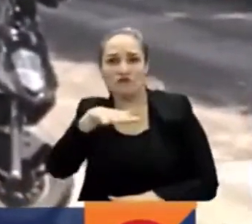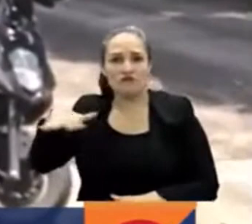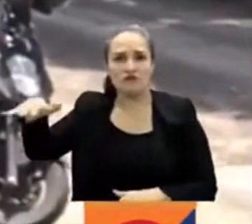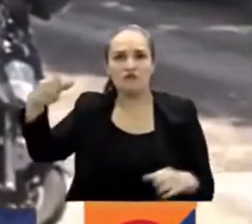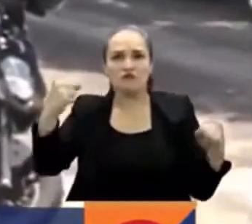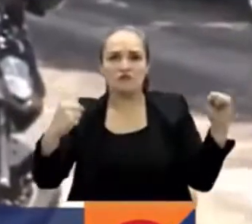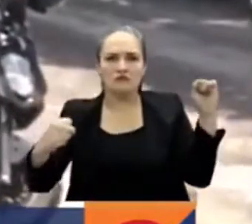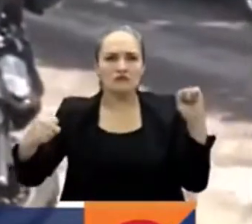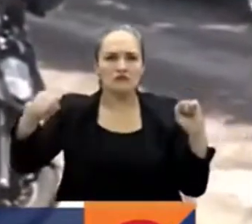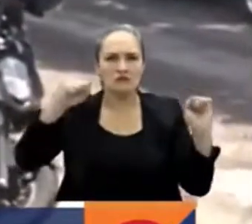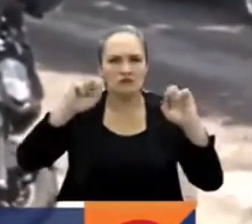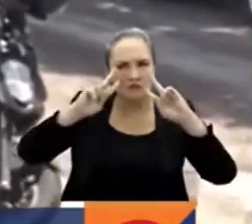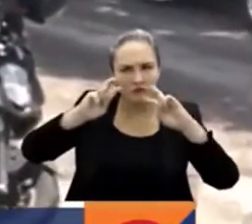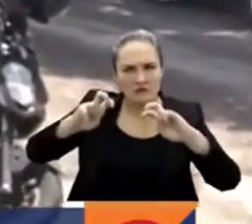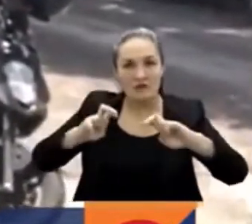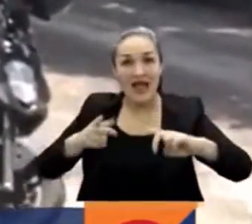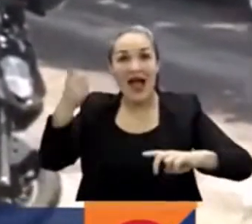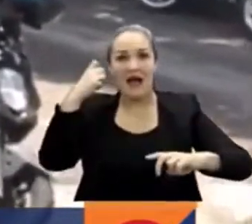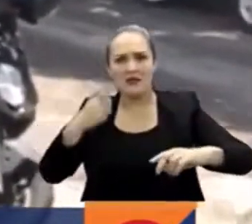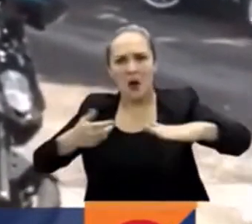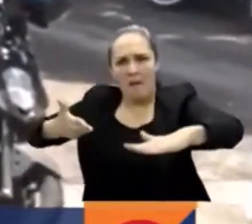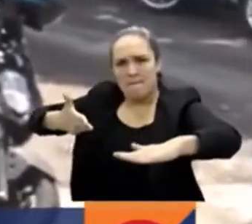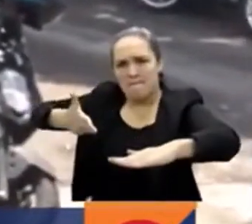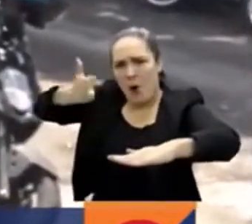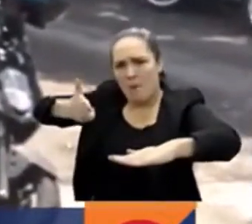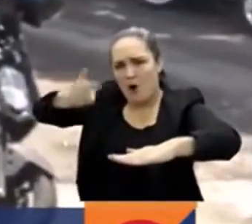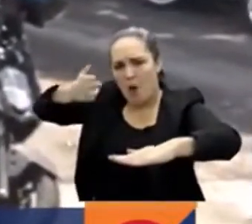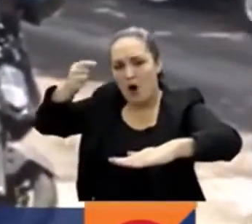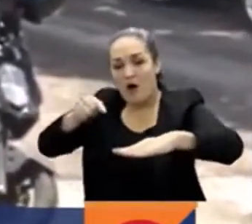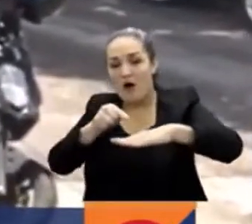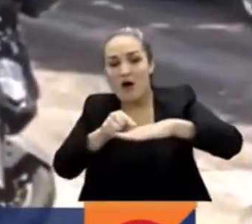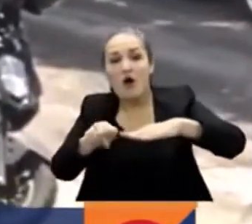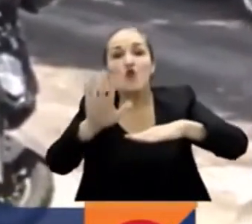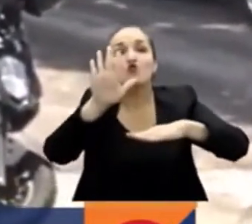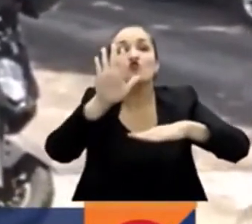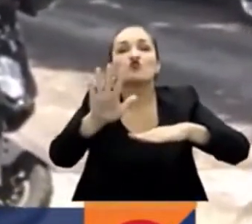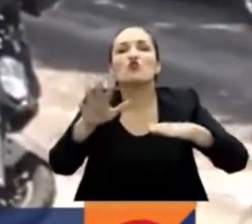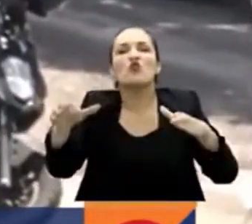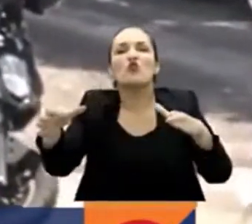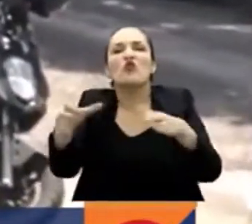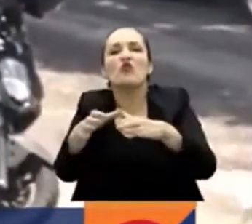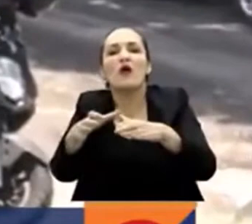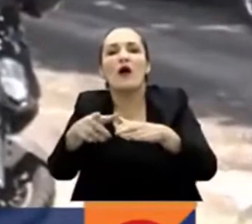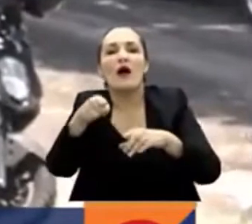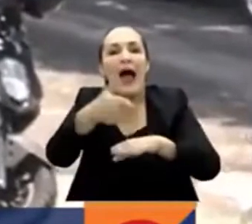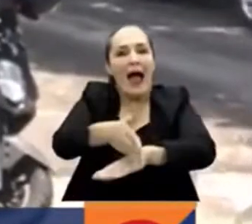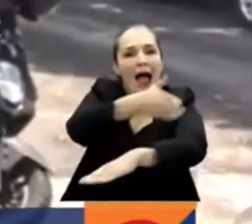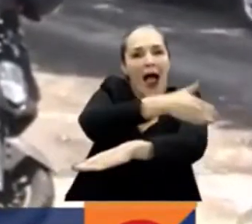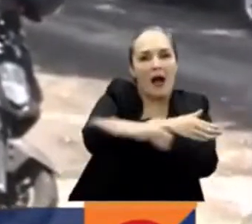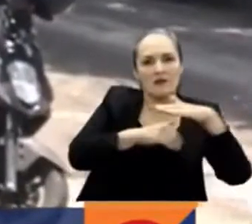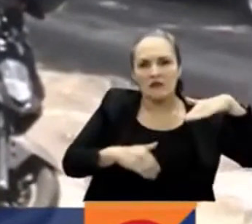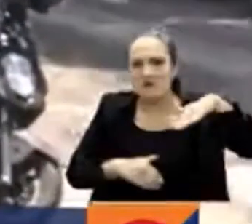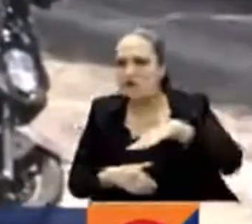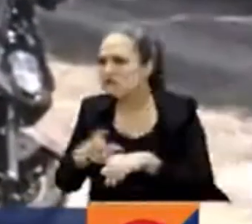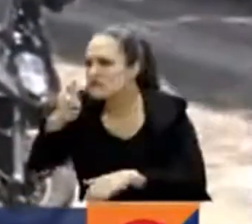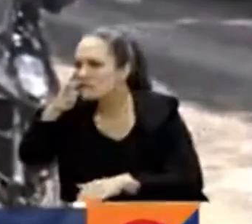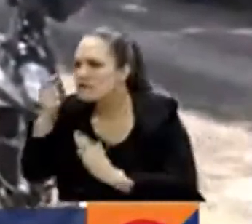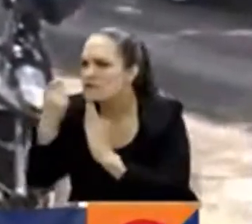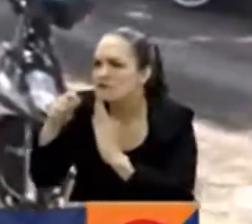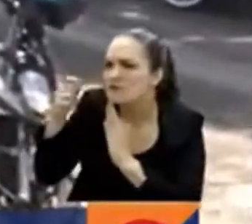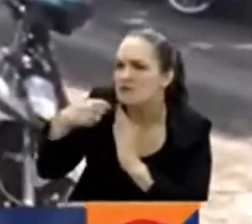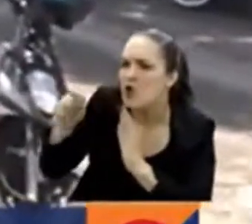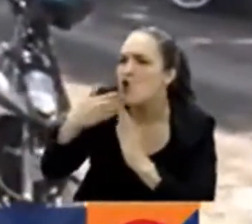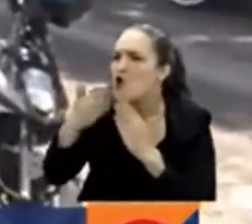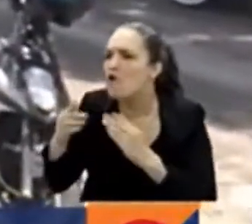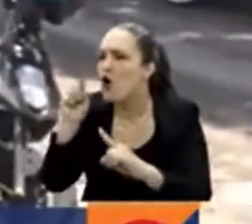y las investigaciones luego del hecho ocurrido donde los vehículos de la Unidad Nacional de Protección de la caravana del presidente Gustavo